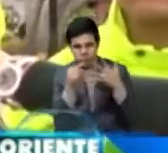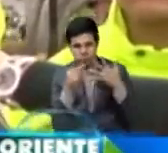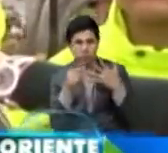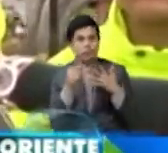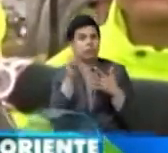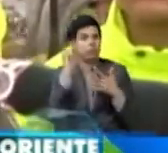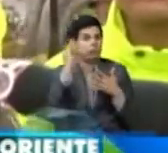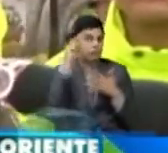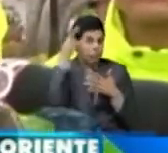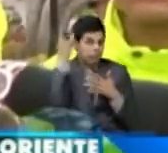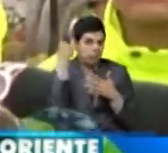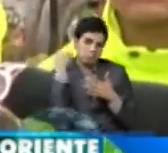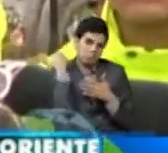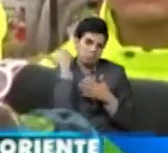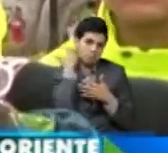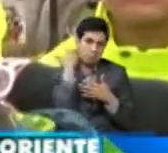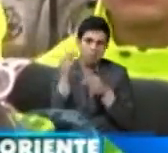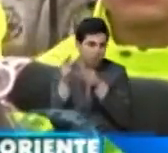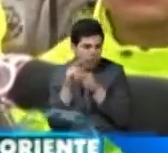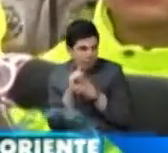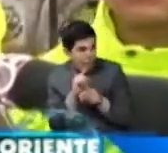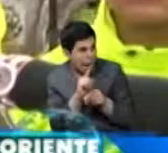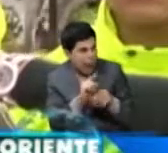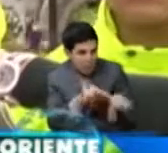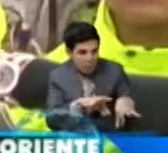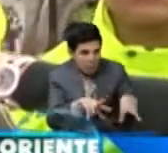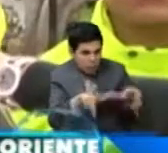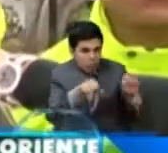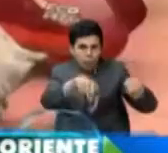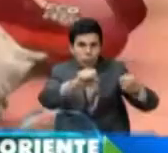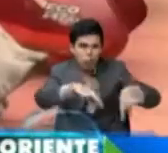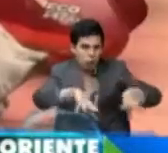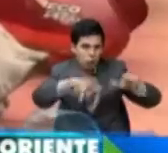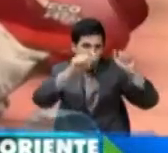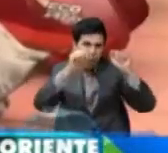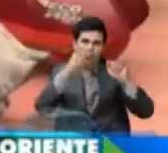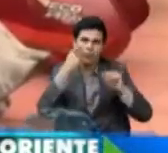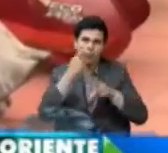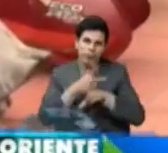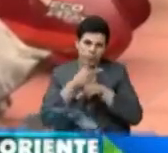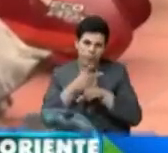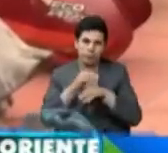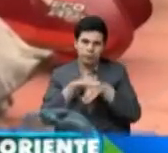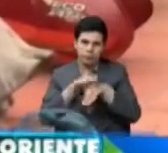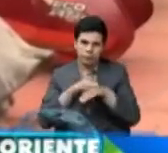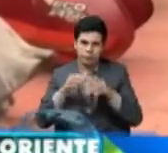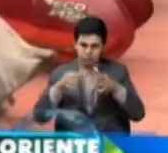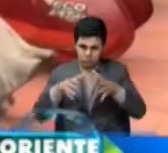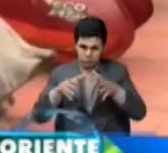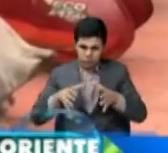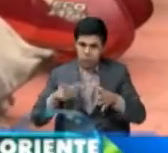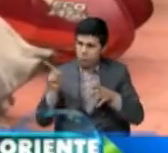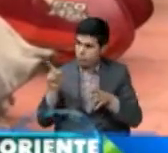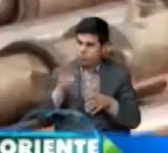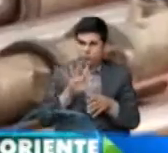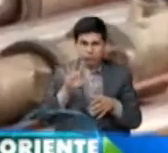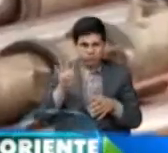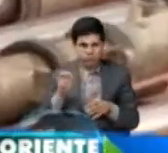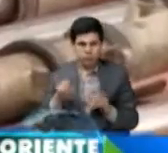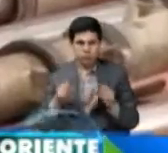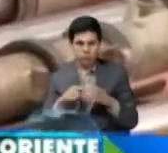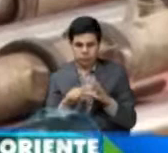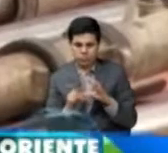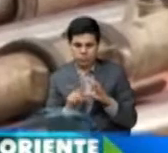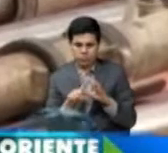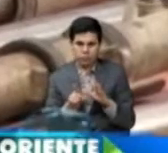para no darle oportunidad al delincuente que se hurte la motocicleta. 59 tanques de motocicleta, 4 tacómetros,